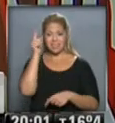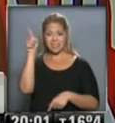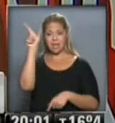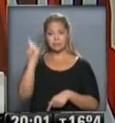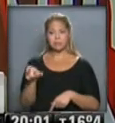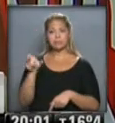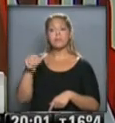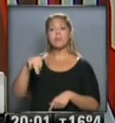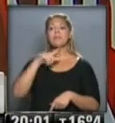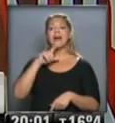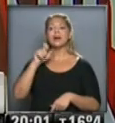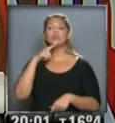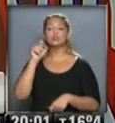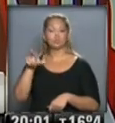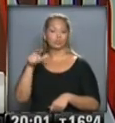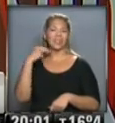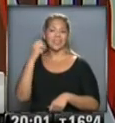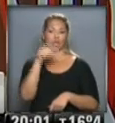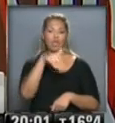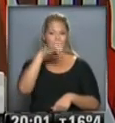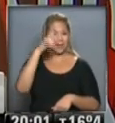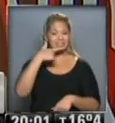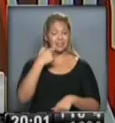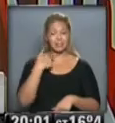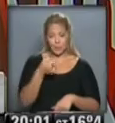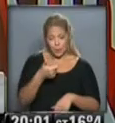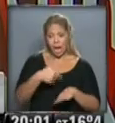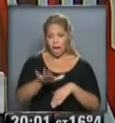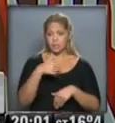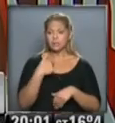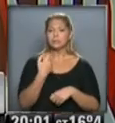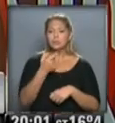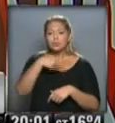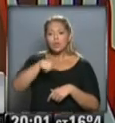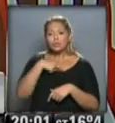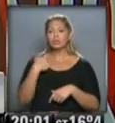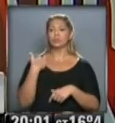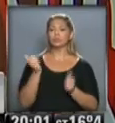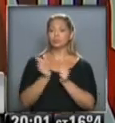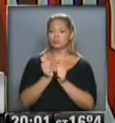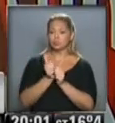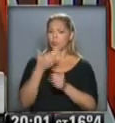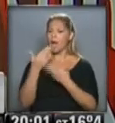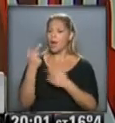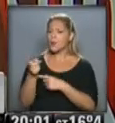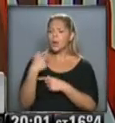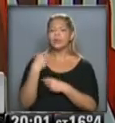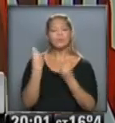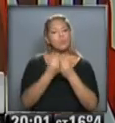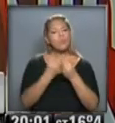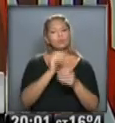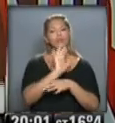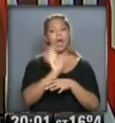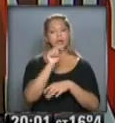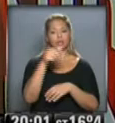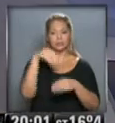Fabiana Matus, su hijo. Todo esto en minutos nada más, vamos a estar en extenso, incluso dialogando con muchos de los